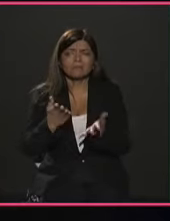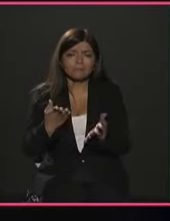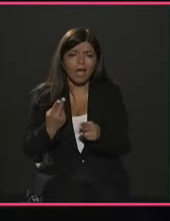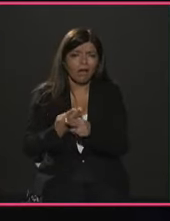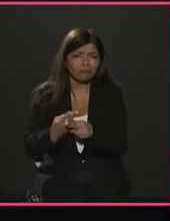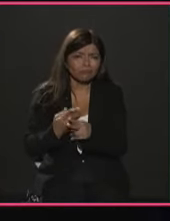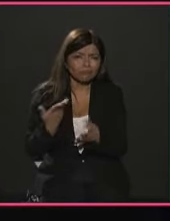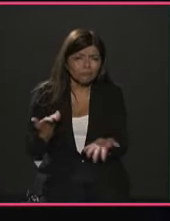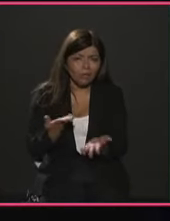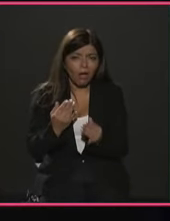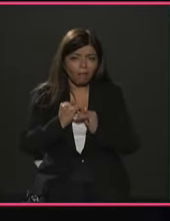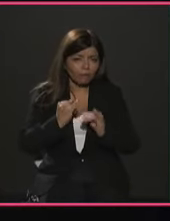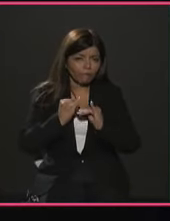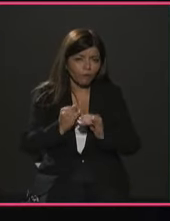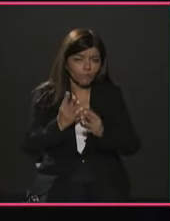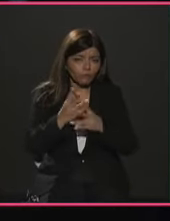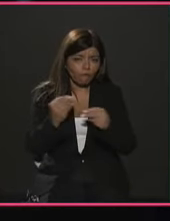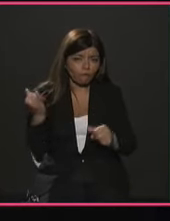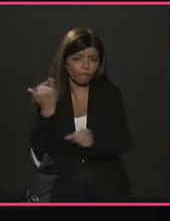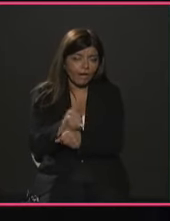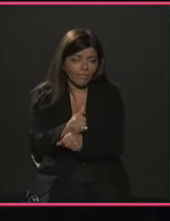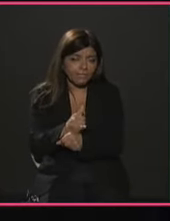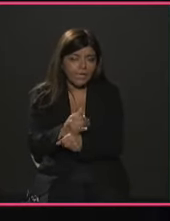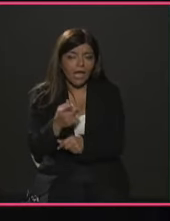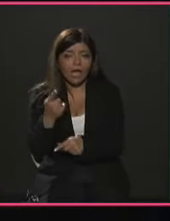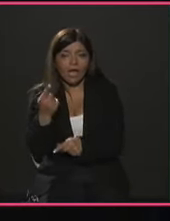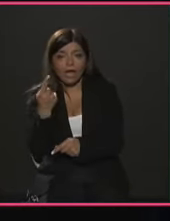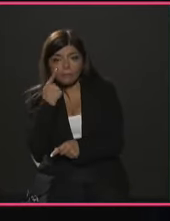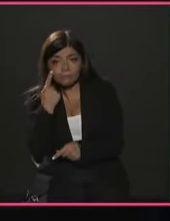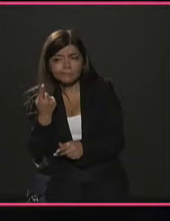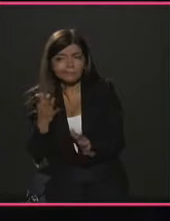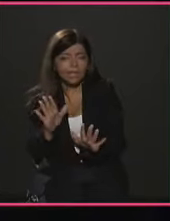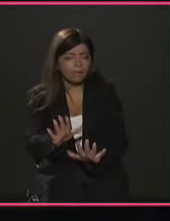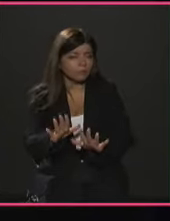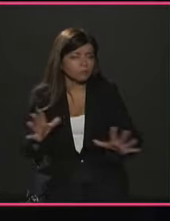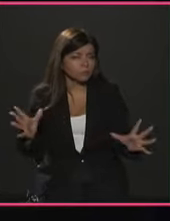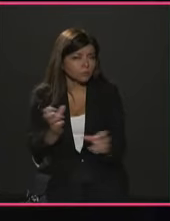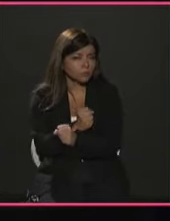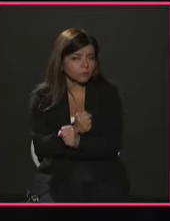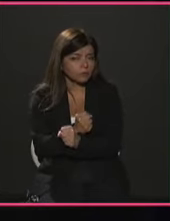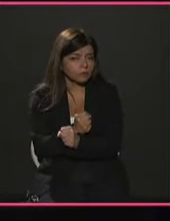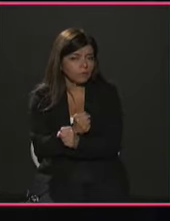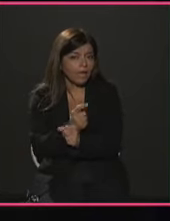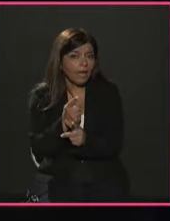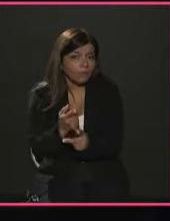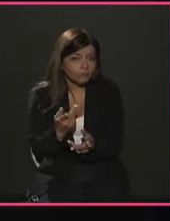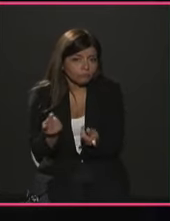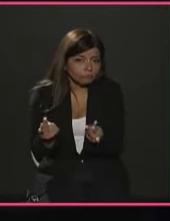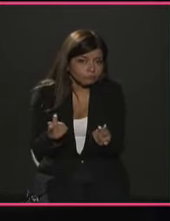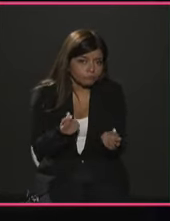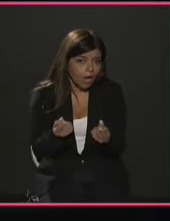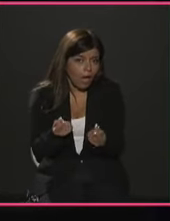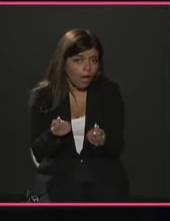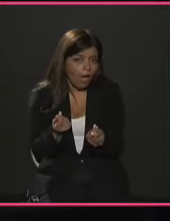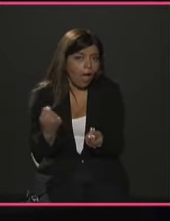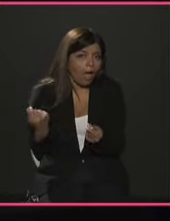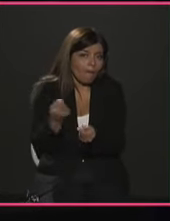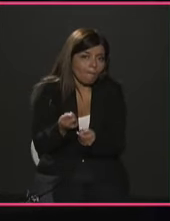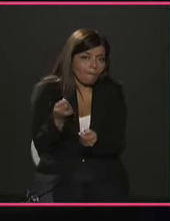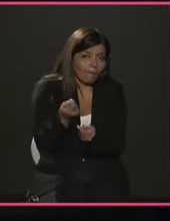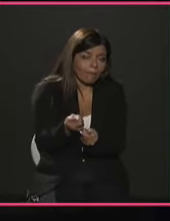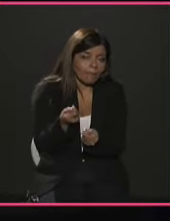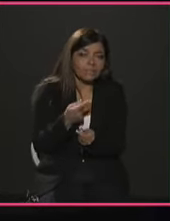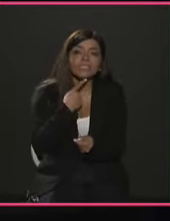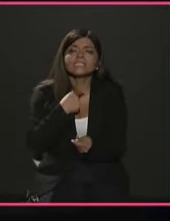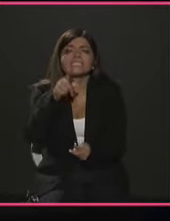abuso pero también genera muchos clicks y mucha atención lo que lleva a la monetización Entonces los